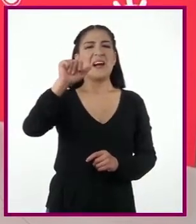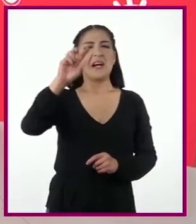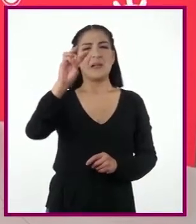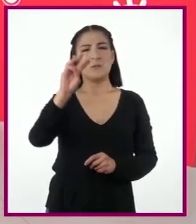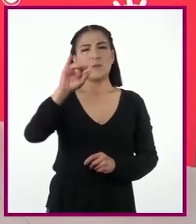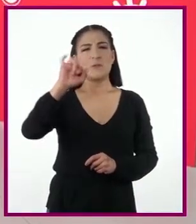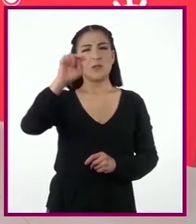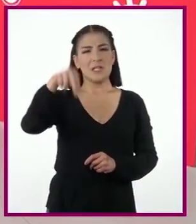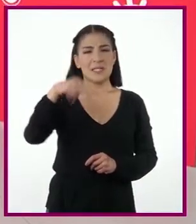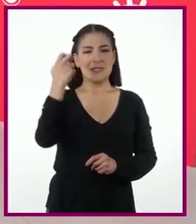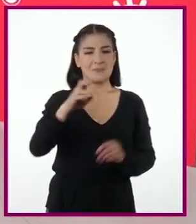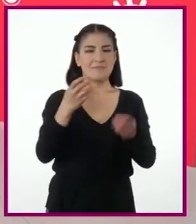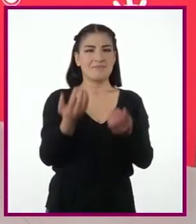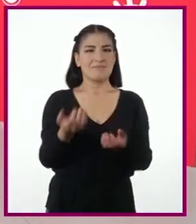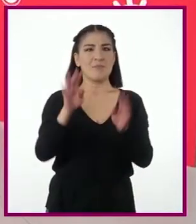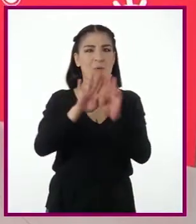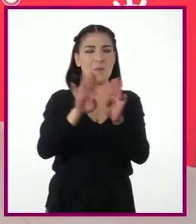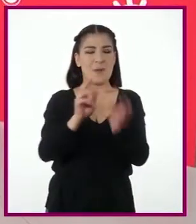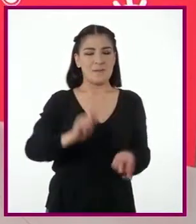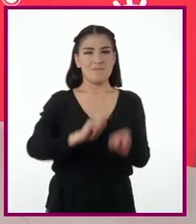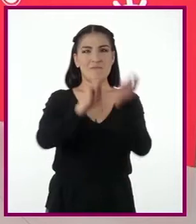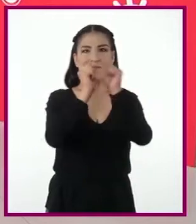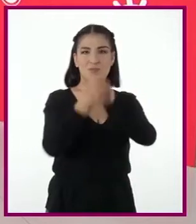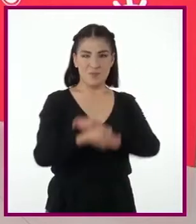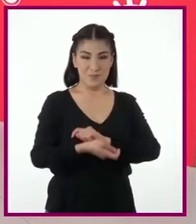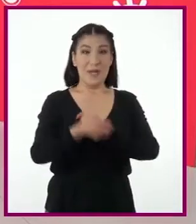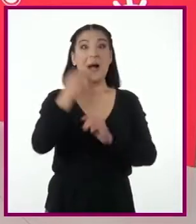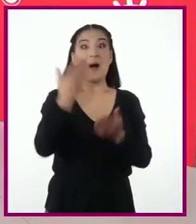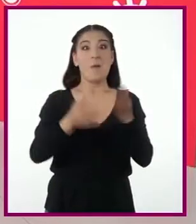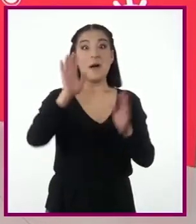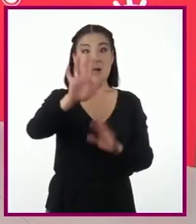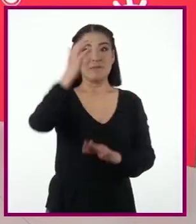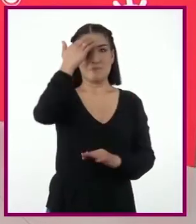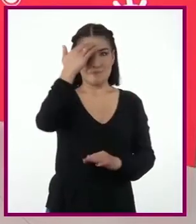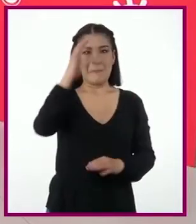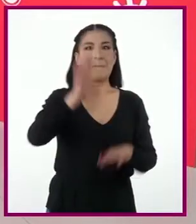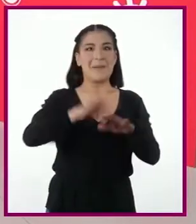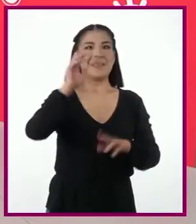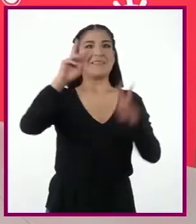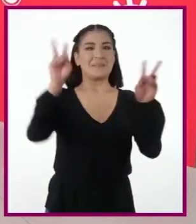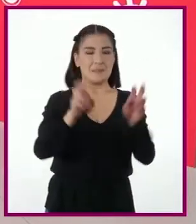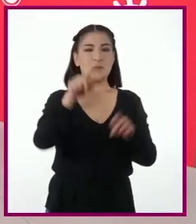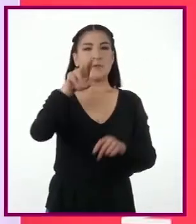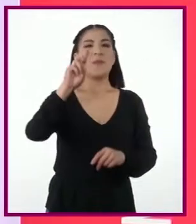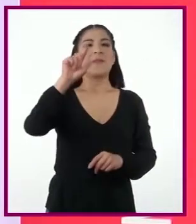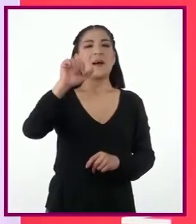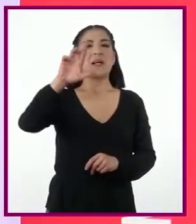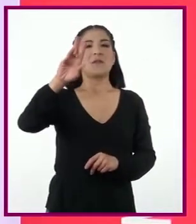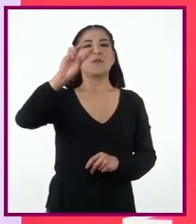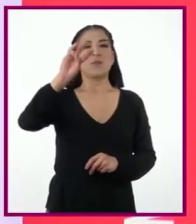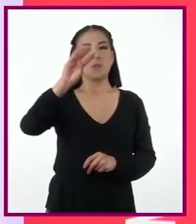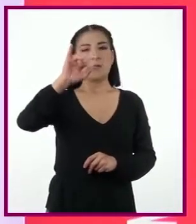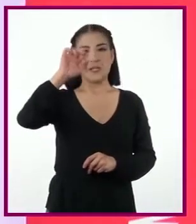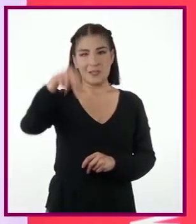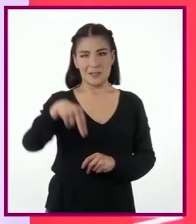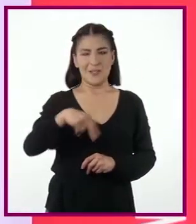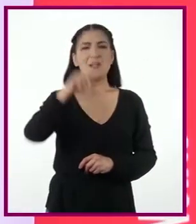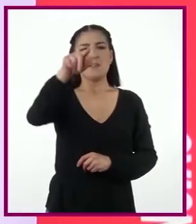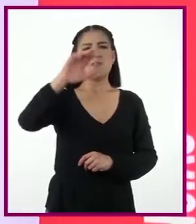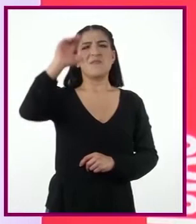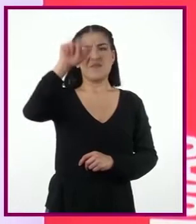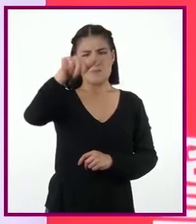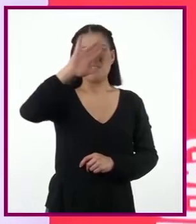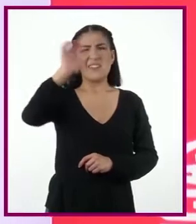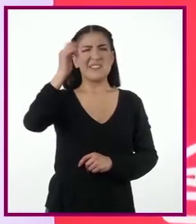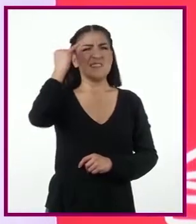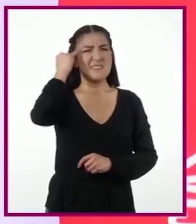evolución. Y ahora que sabes un poco más sobre este tema, concentremos nuestra atención en Charles Darwin. ¿Te has imaginado todo lo que tuvo